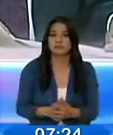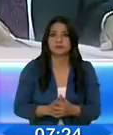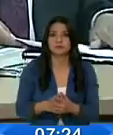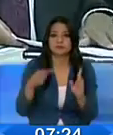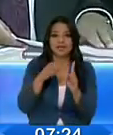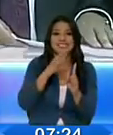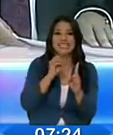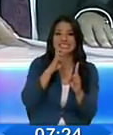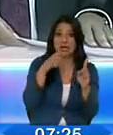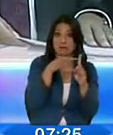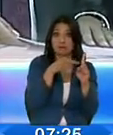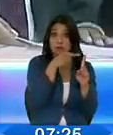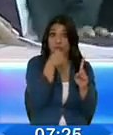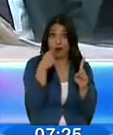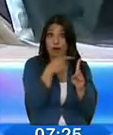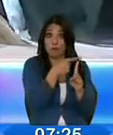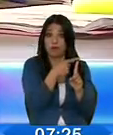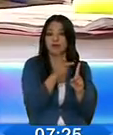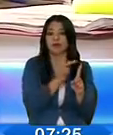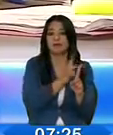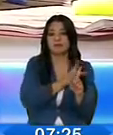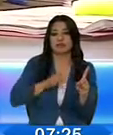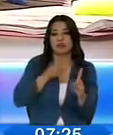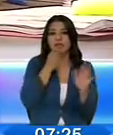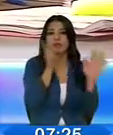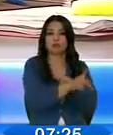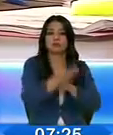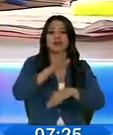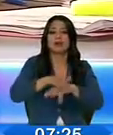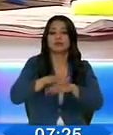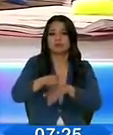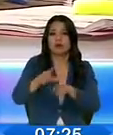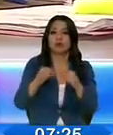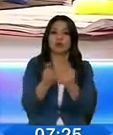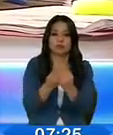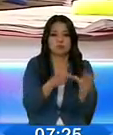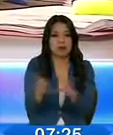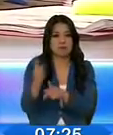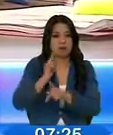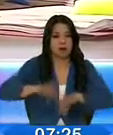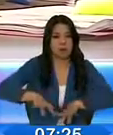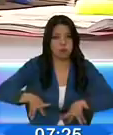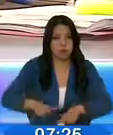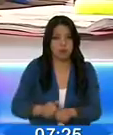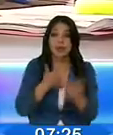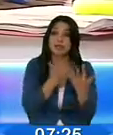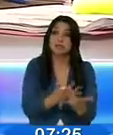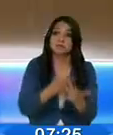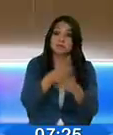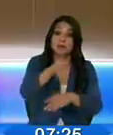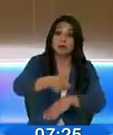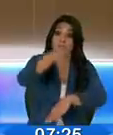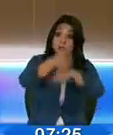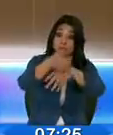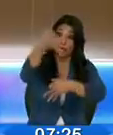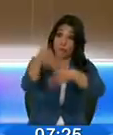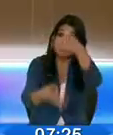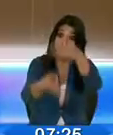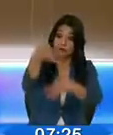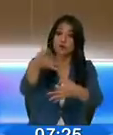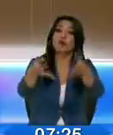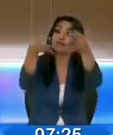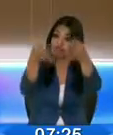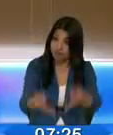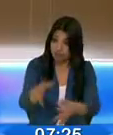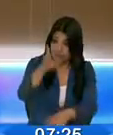es el acusador particular en la denuncia por asociación ilícita. Está a la espera que el Tribunal de Casación ratifique la sentencia